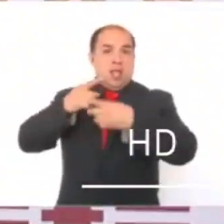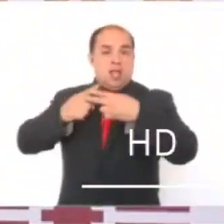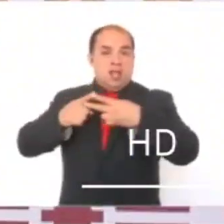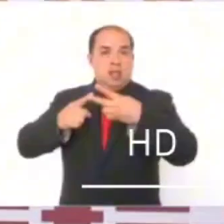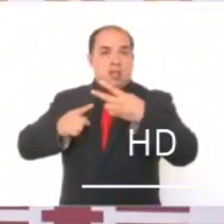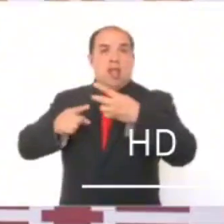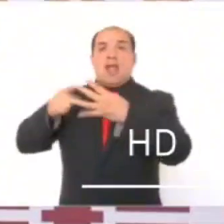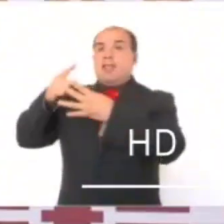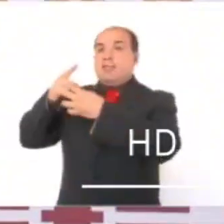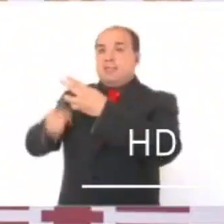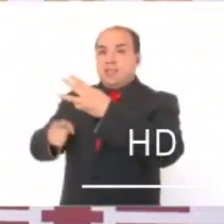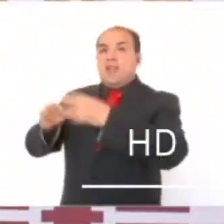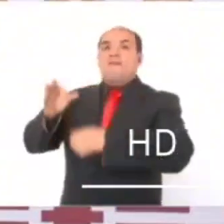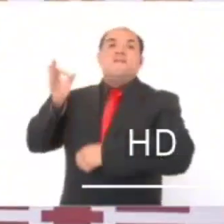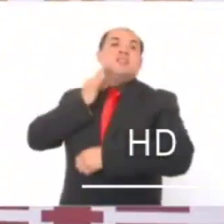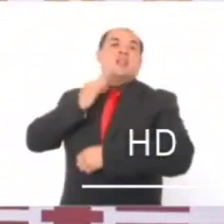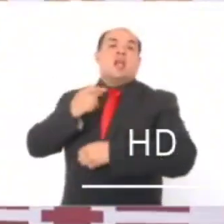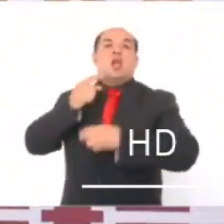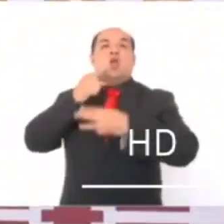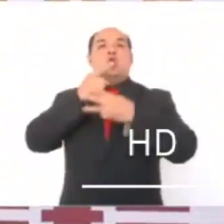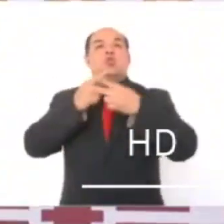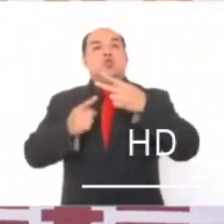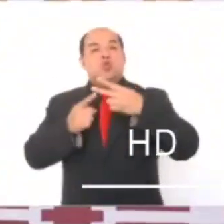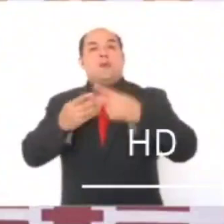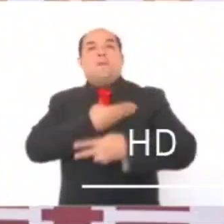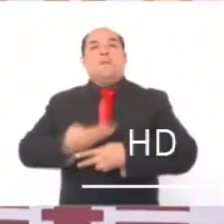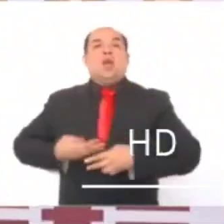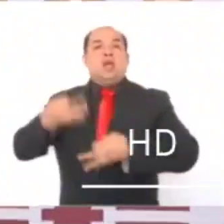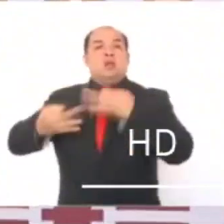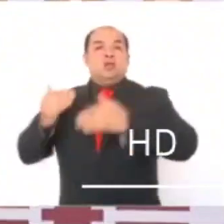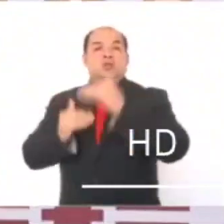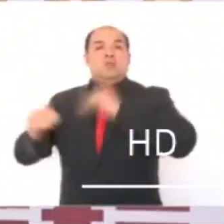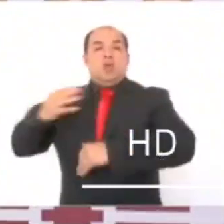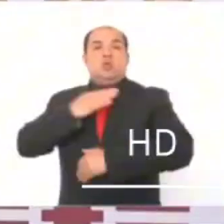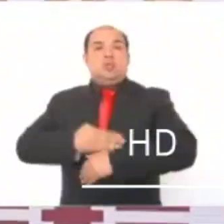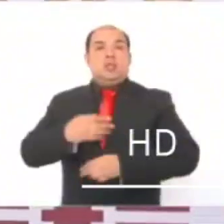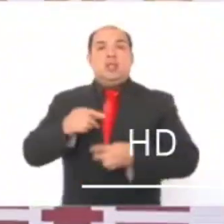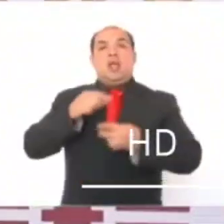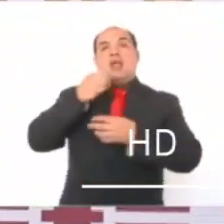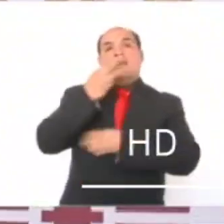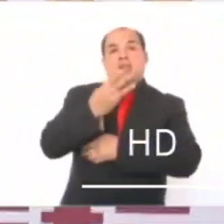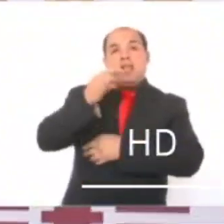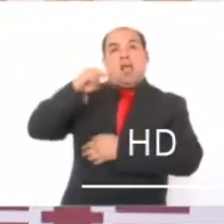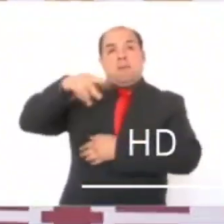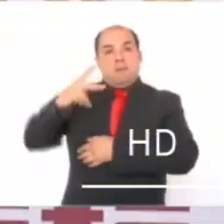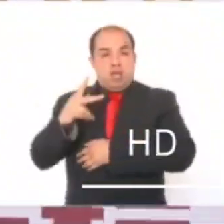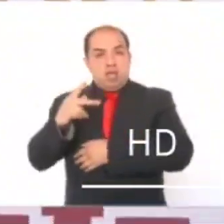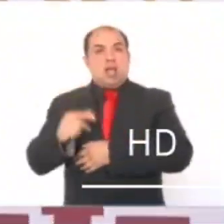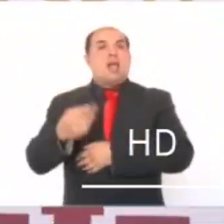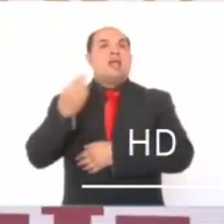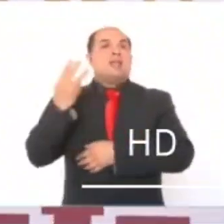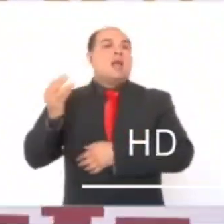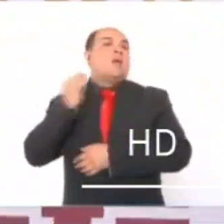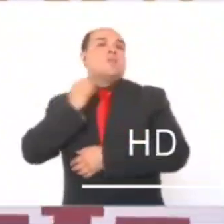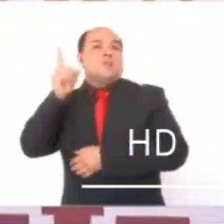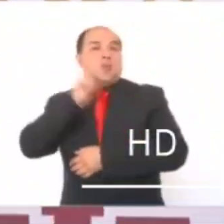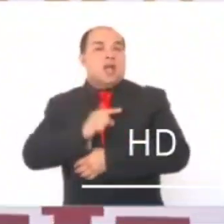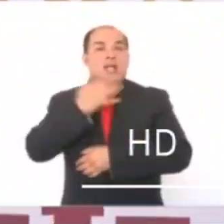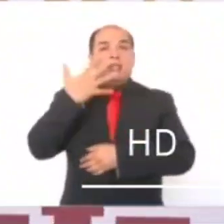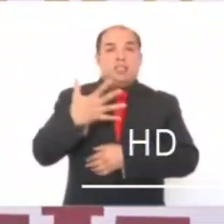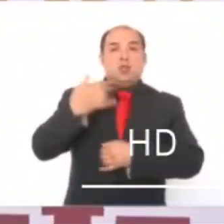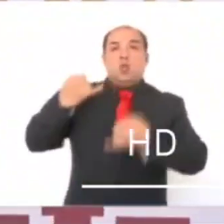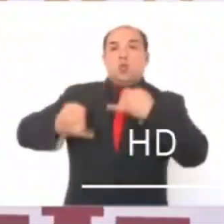2 presidentes del Tribunal Superior de Justicia, 3 ministerios públicos, 3 abogadas, 5